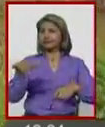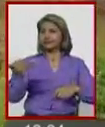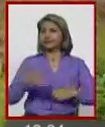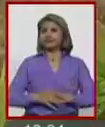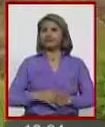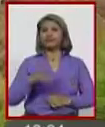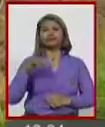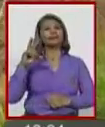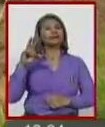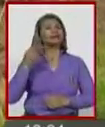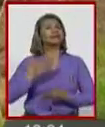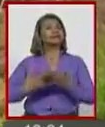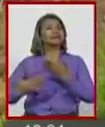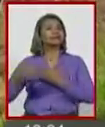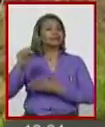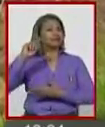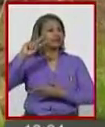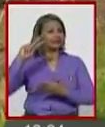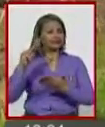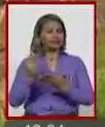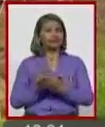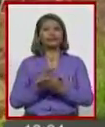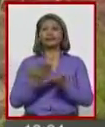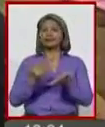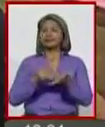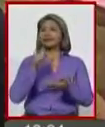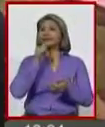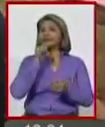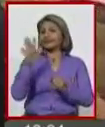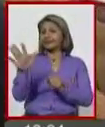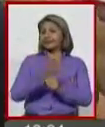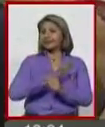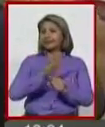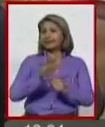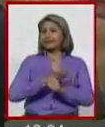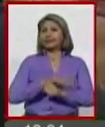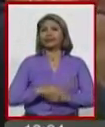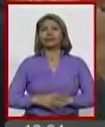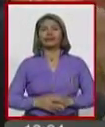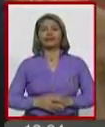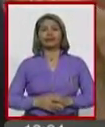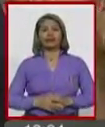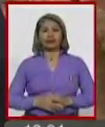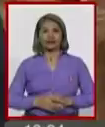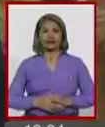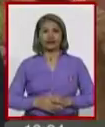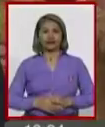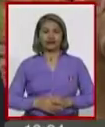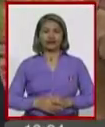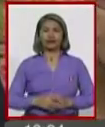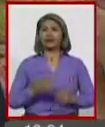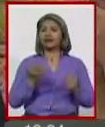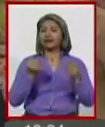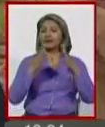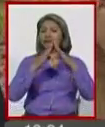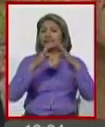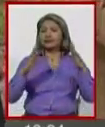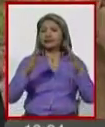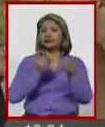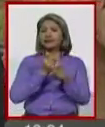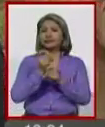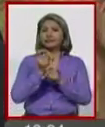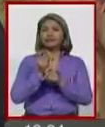Sí, no es primera vez, ya es segunda vez que se está llenando de agua. Caso de... ¿Cuántas casas se vieron